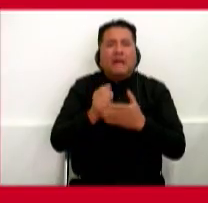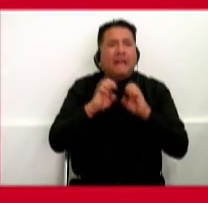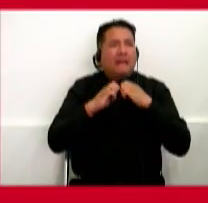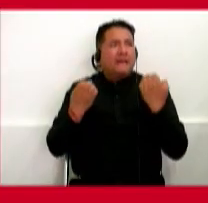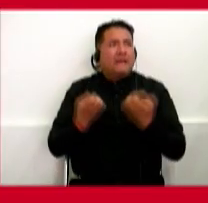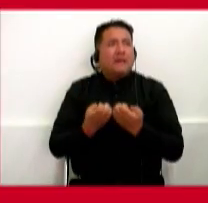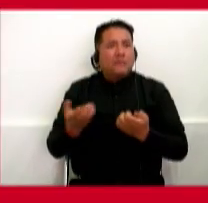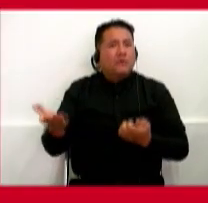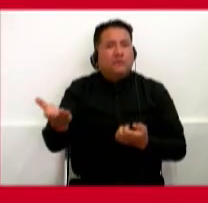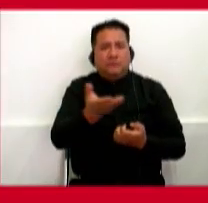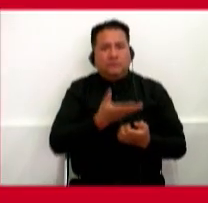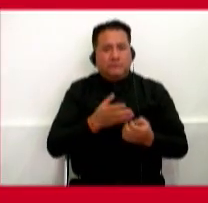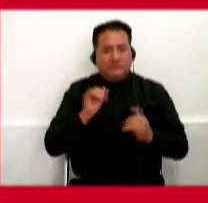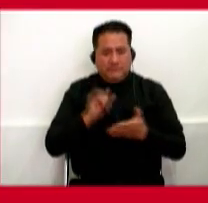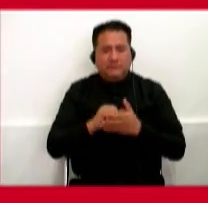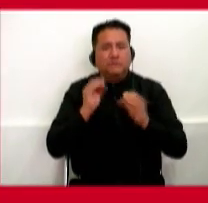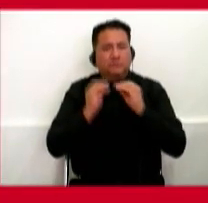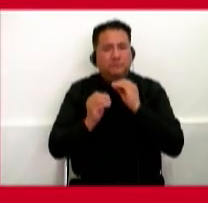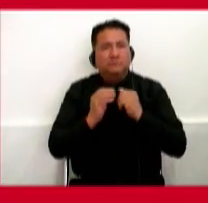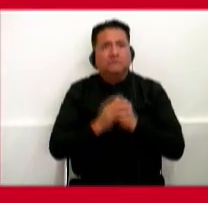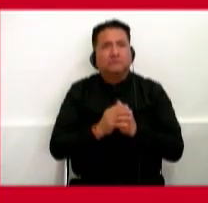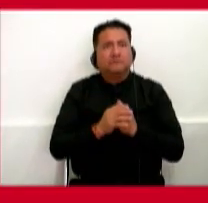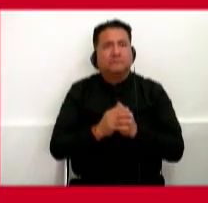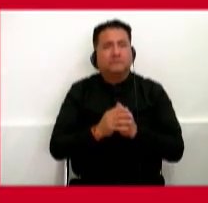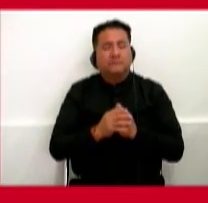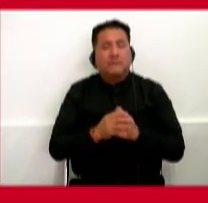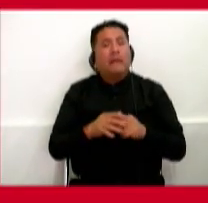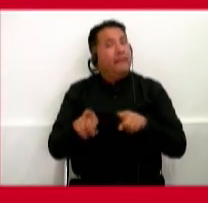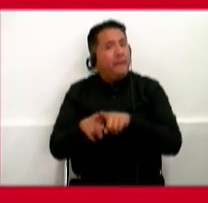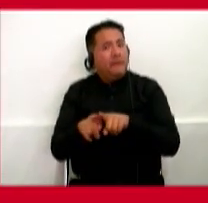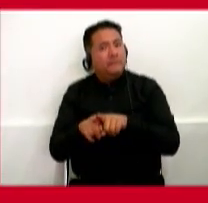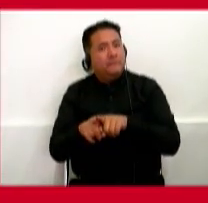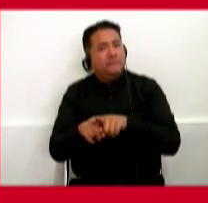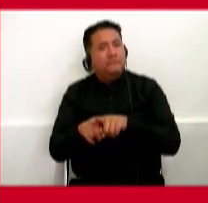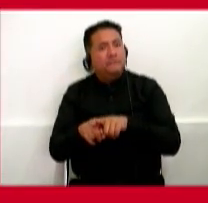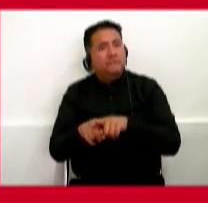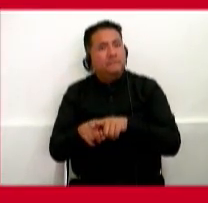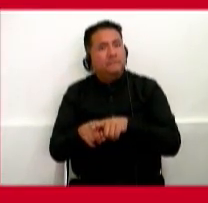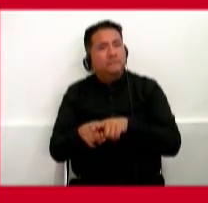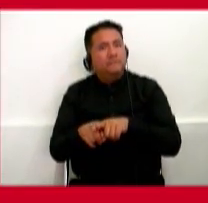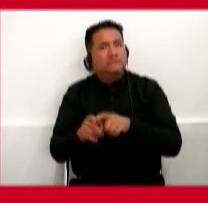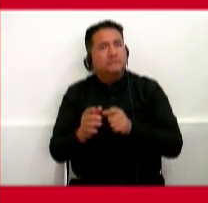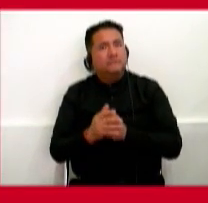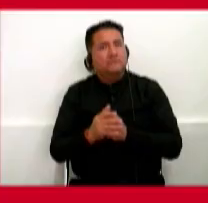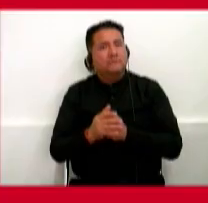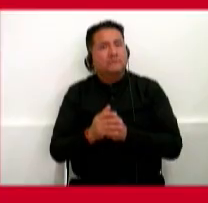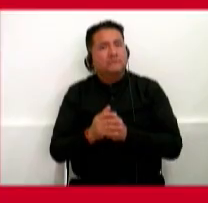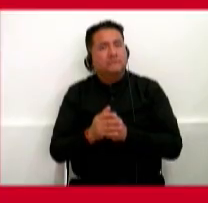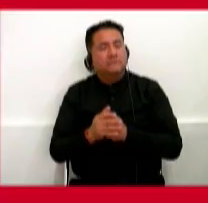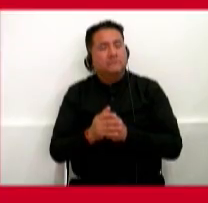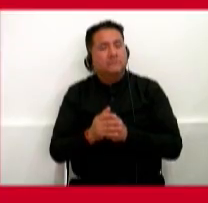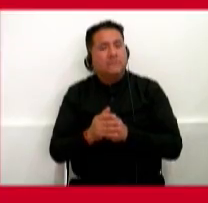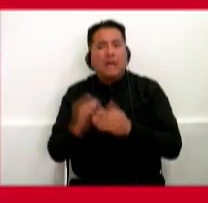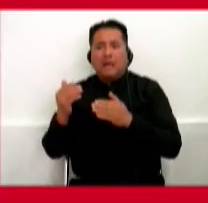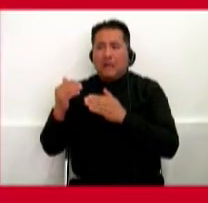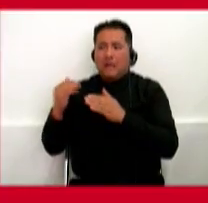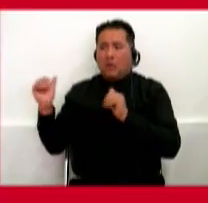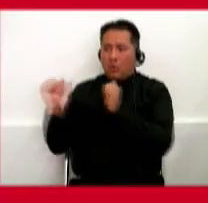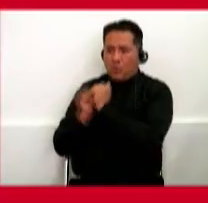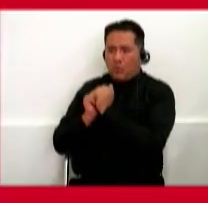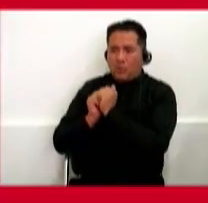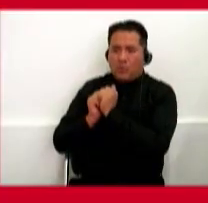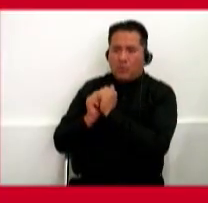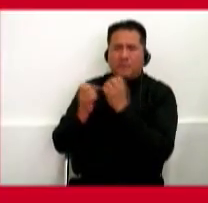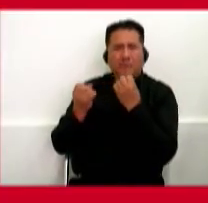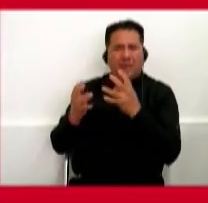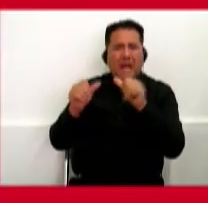construir este tipo de soluciones. Asimismo, si bien es cierto, con él hemos desarrollado la solución, pero detrás nuestro hemos trabajado con muchas áreas que